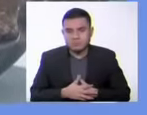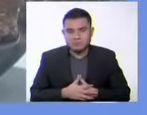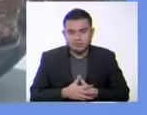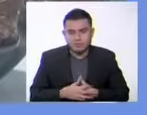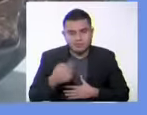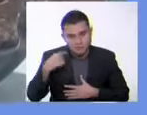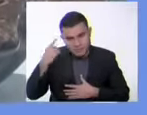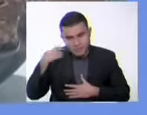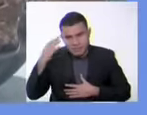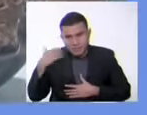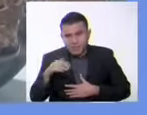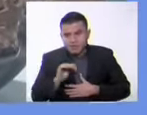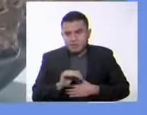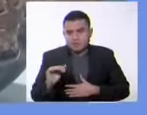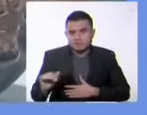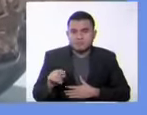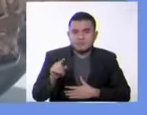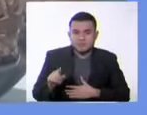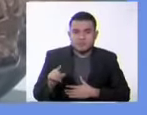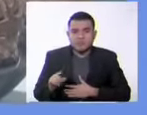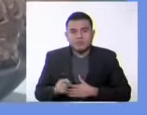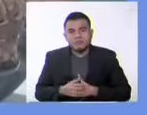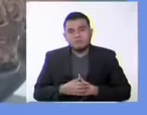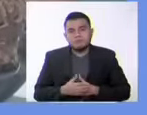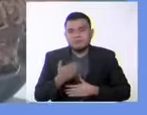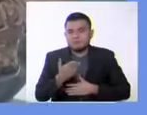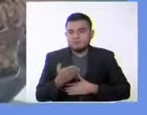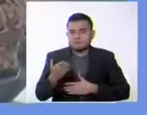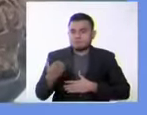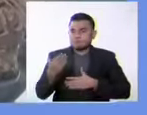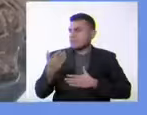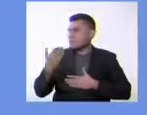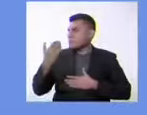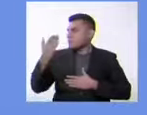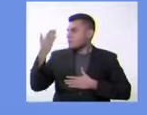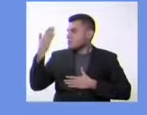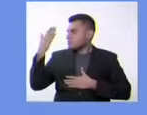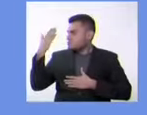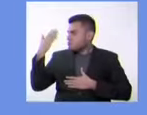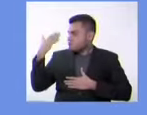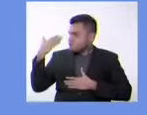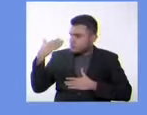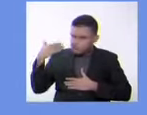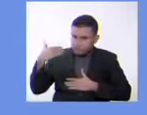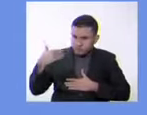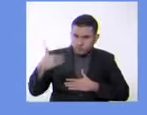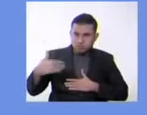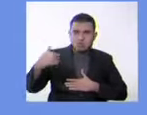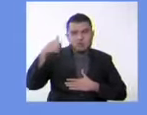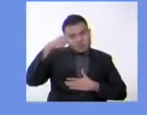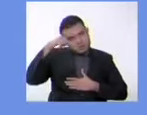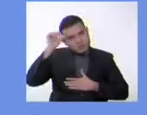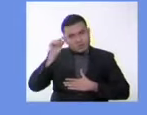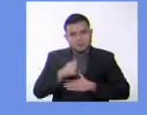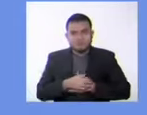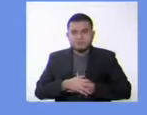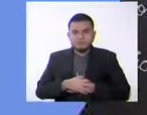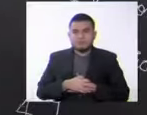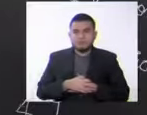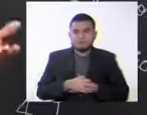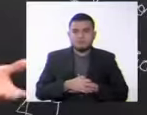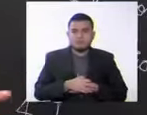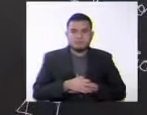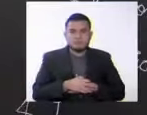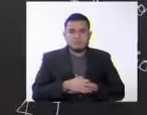niñas acerca de esa alfarería que ha pasado de generación en generación a través de la memoria. Bueno, son bienes